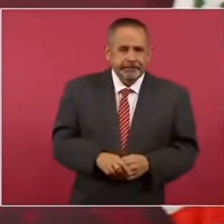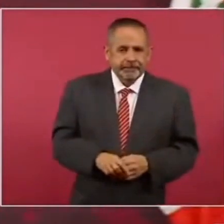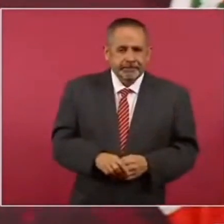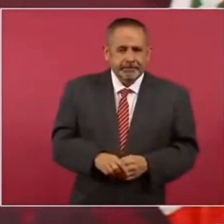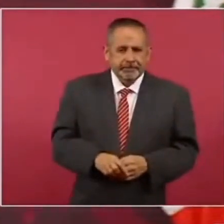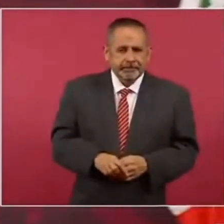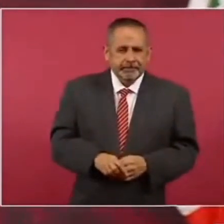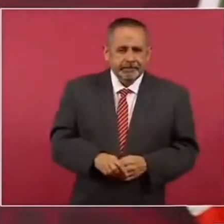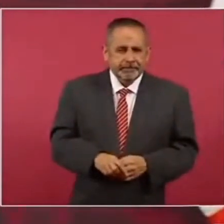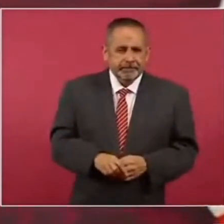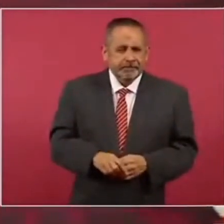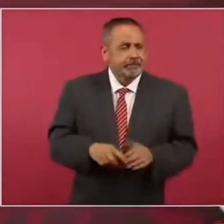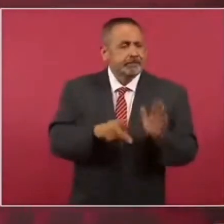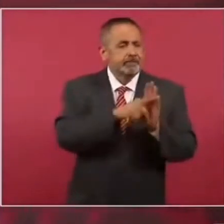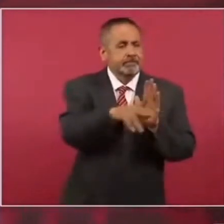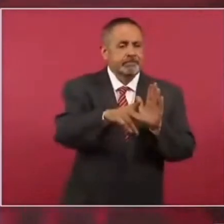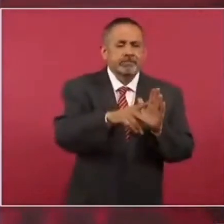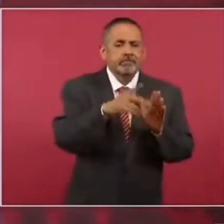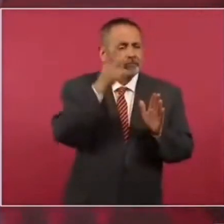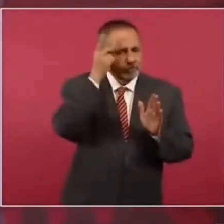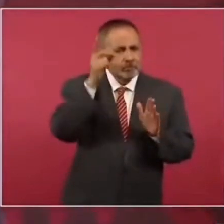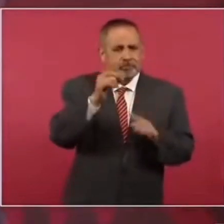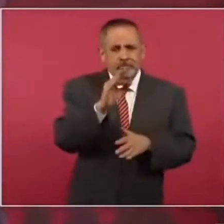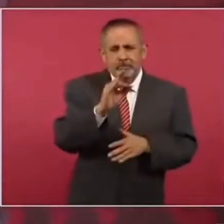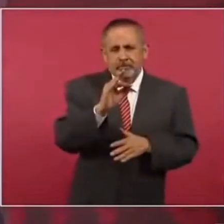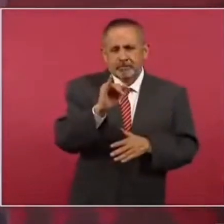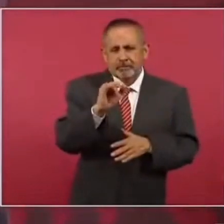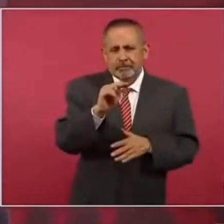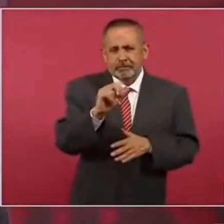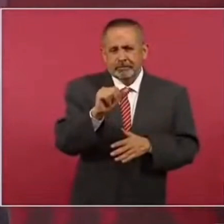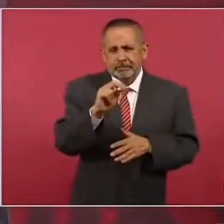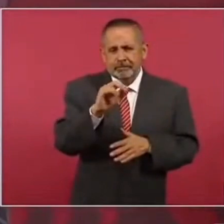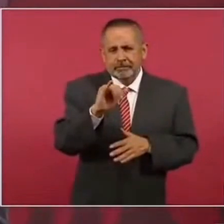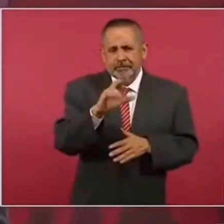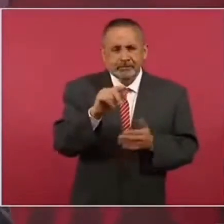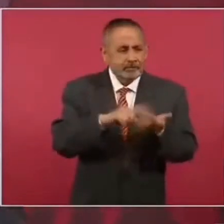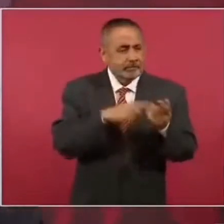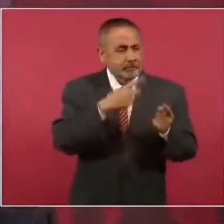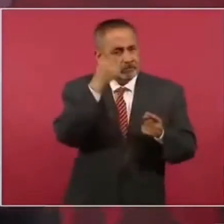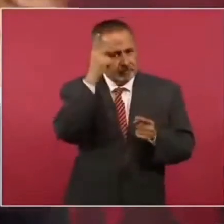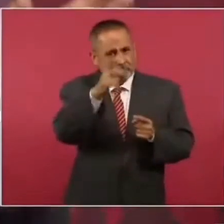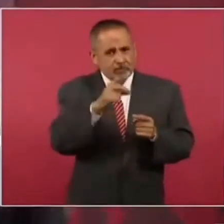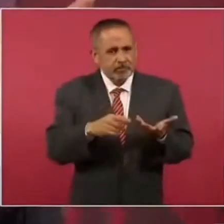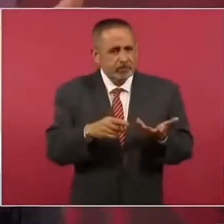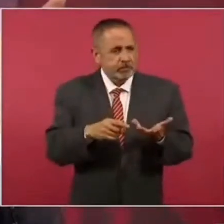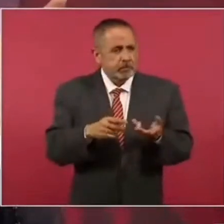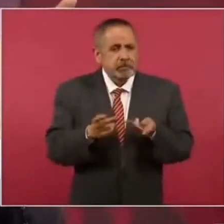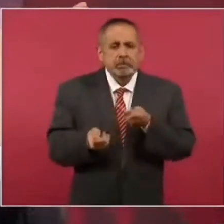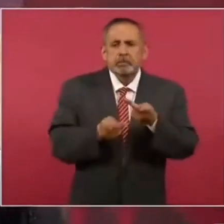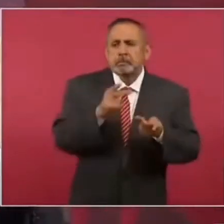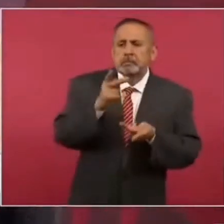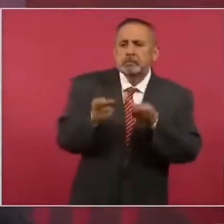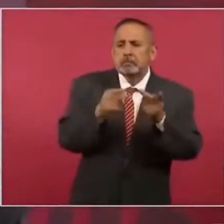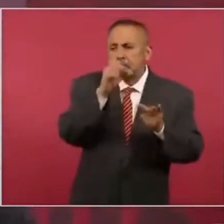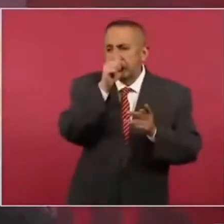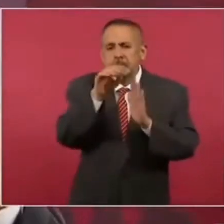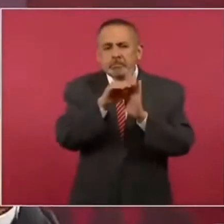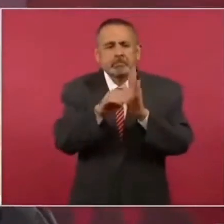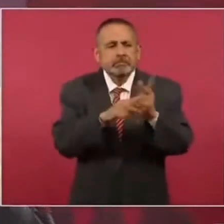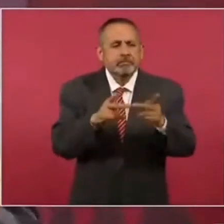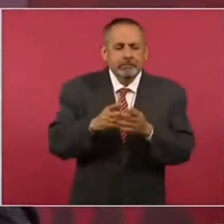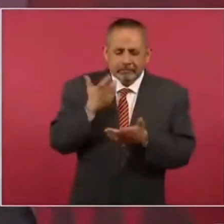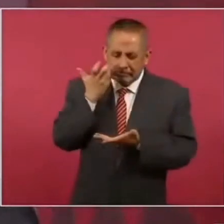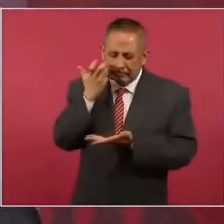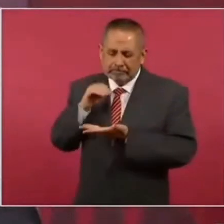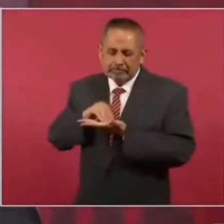el dueño del Financiero, del periódico El Financiero, les hace una encuesta